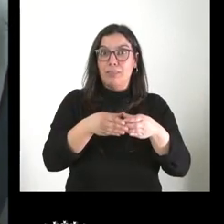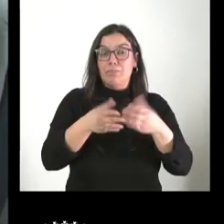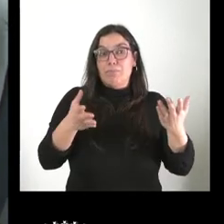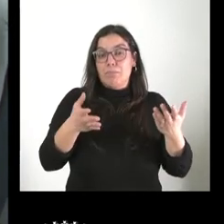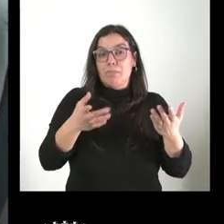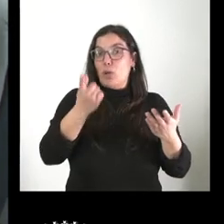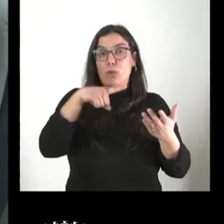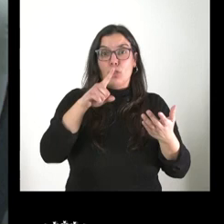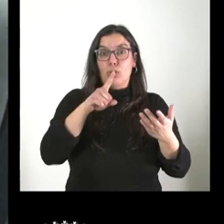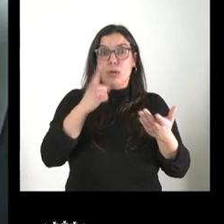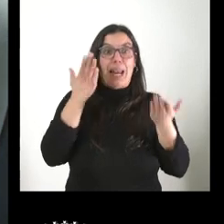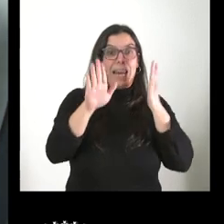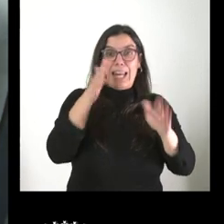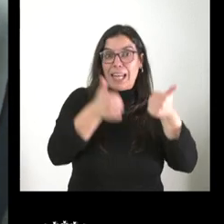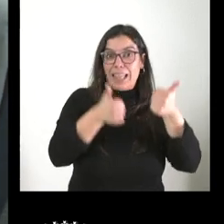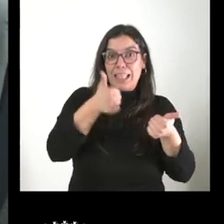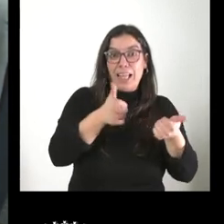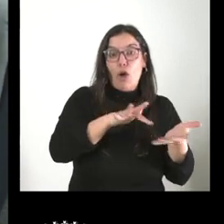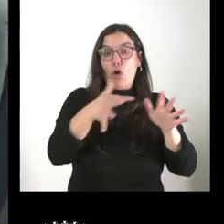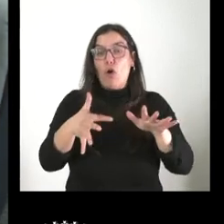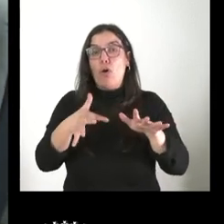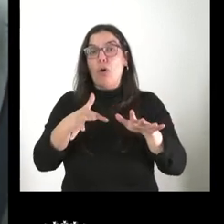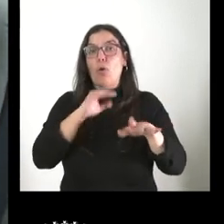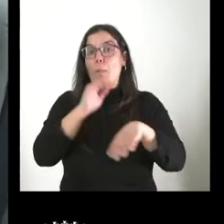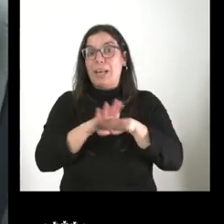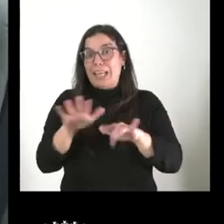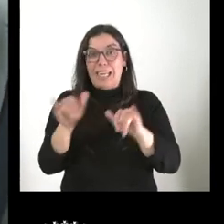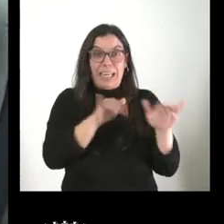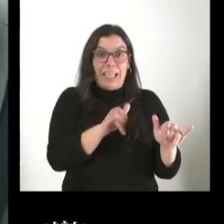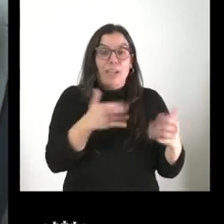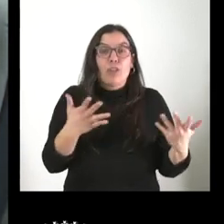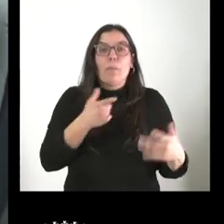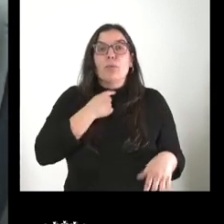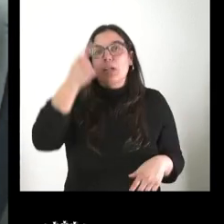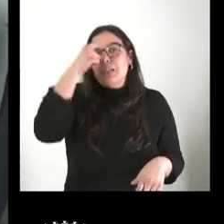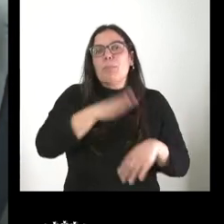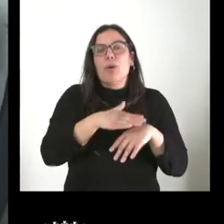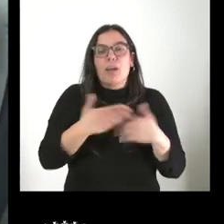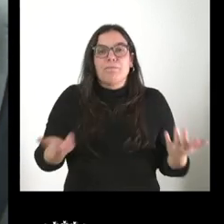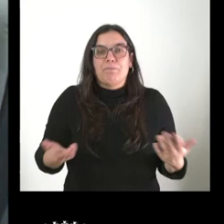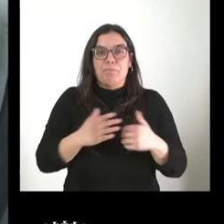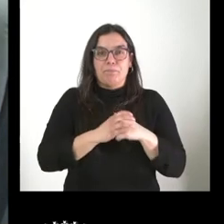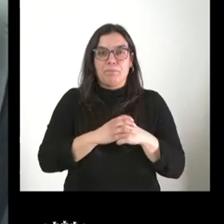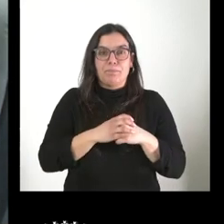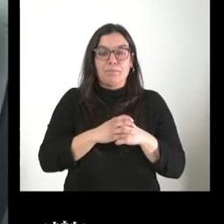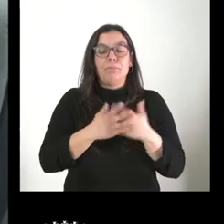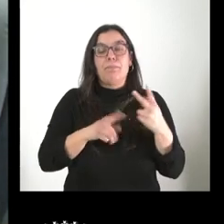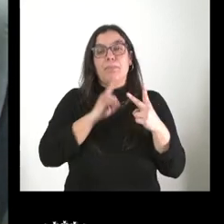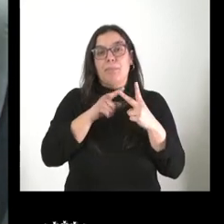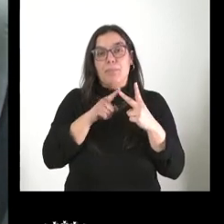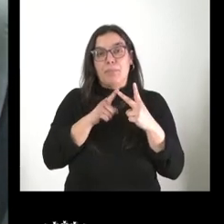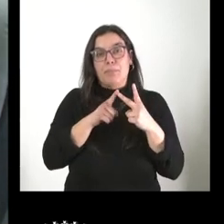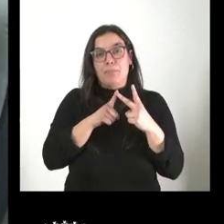ni han licitado ni han ejecutado Me gustaría saber por qué ha ocurrido esto respecto